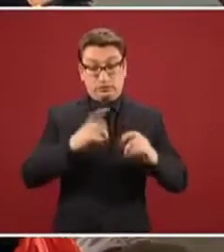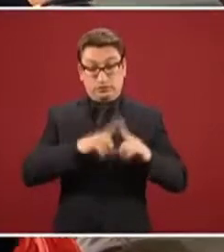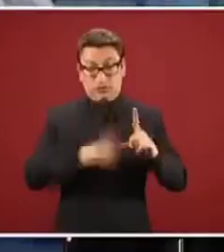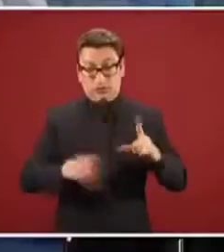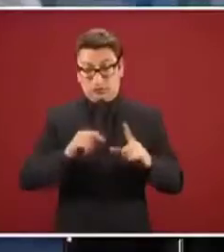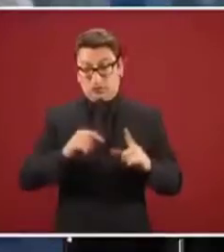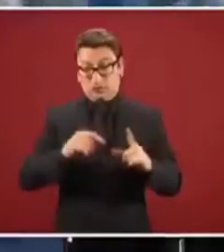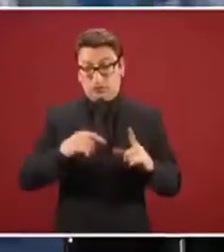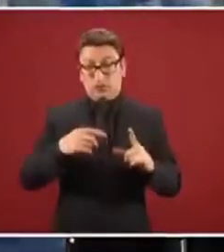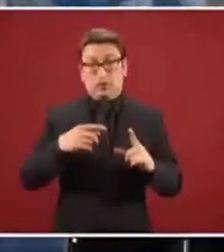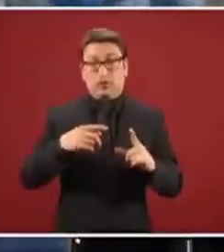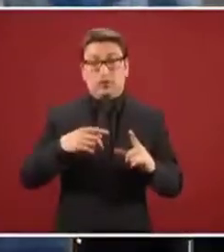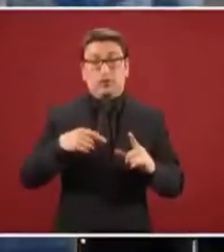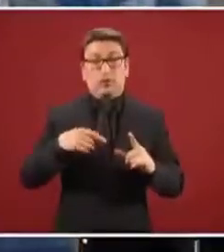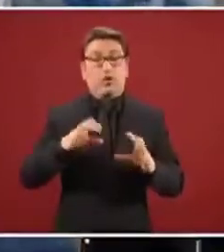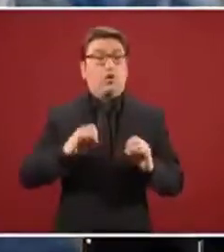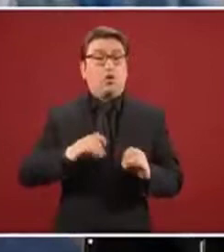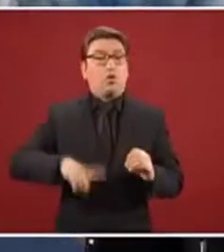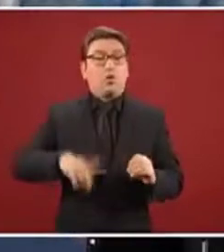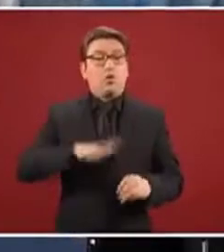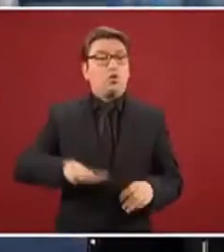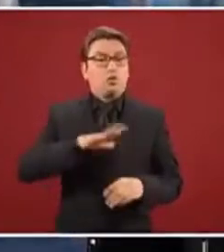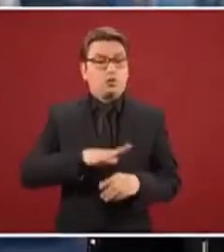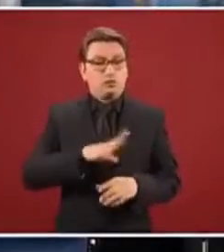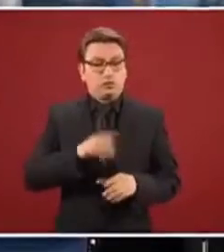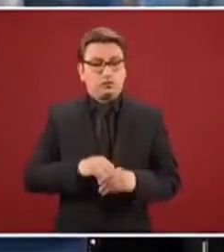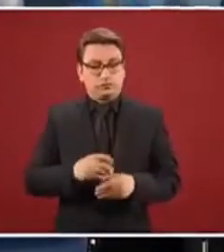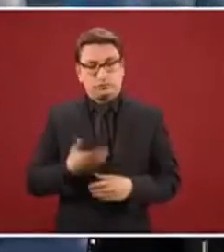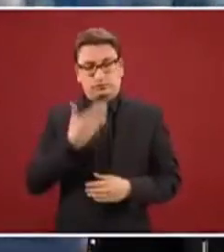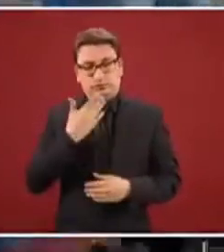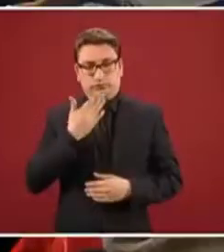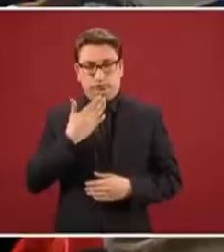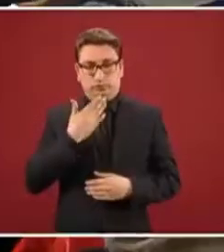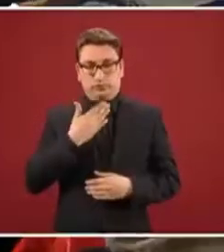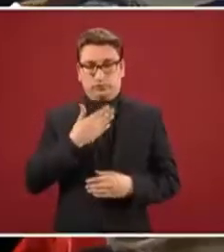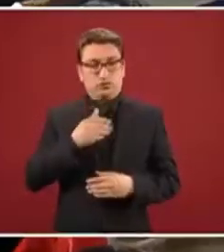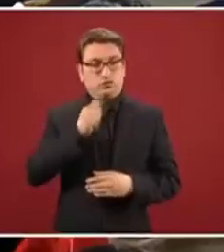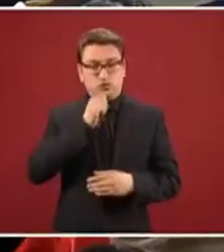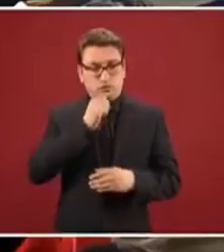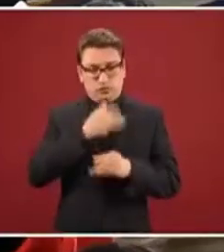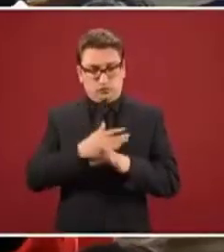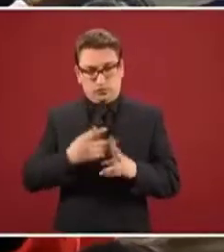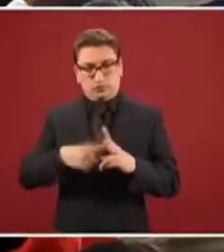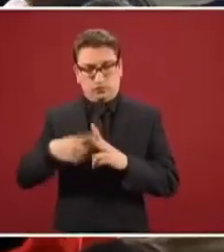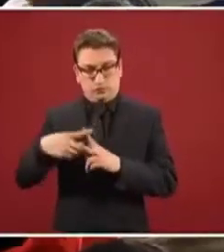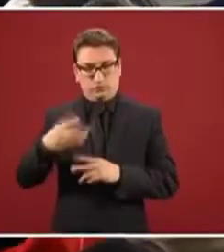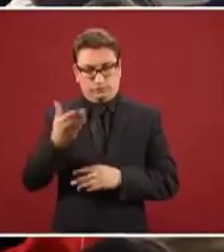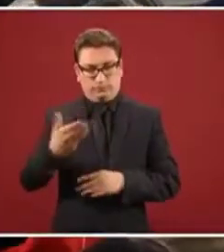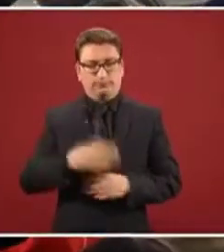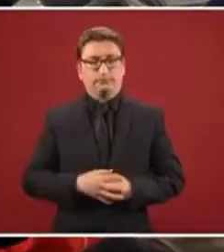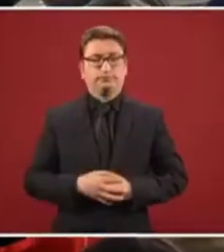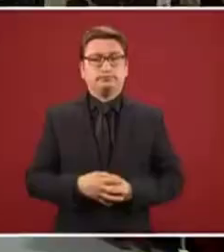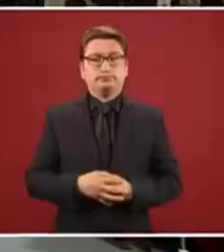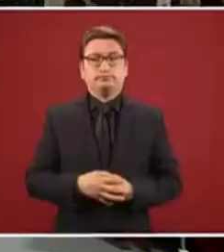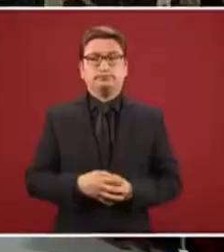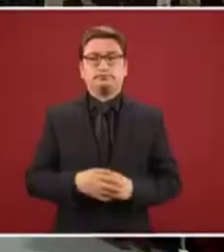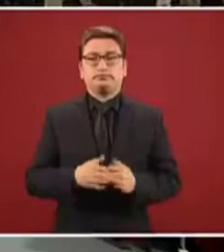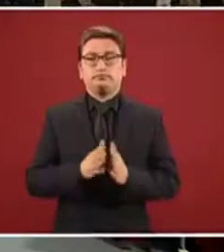Migración o bien del Gobierno de México? Muy bien. No lo tengas así, pero ahorita te la consigo. Sí, por